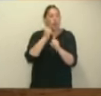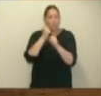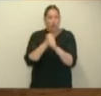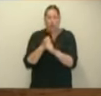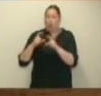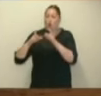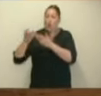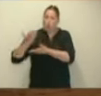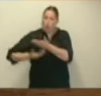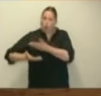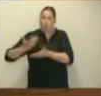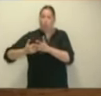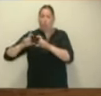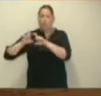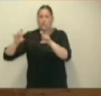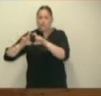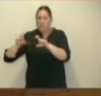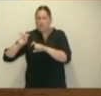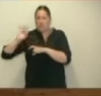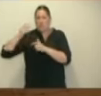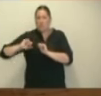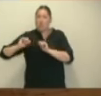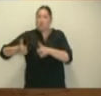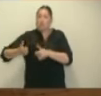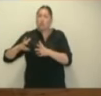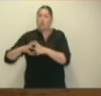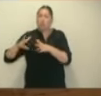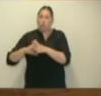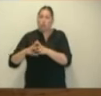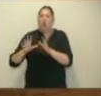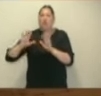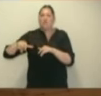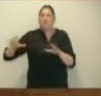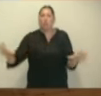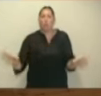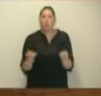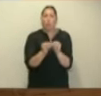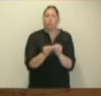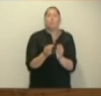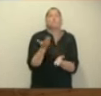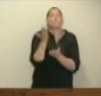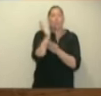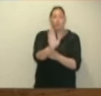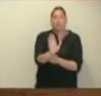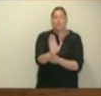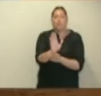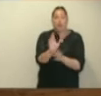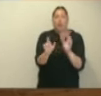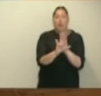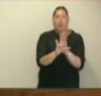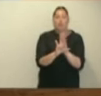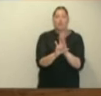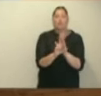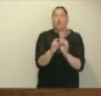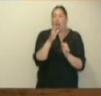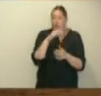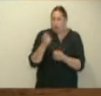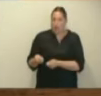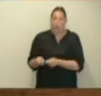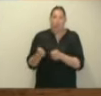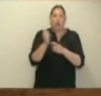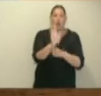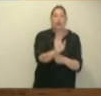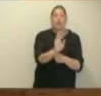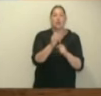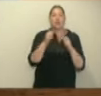y se concluyó en esta proposición de ley que hicimos llegar a esta Cámara, que presentamos en el